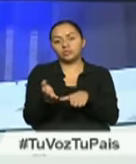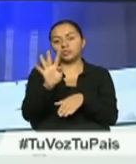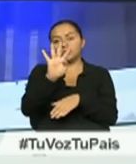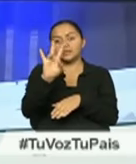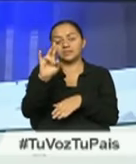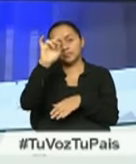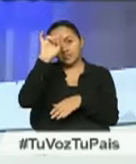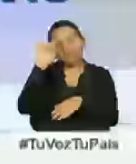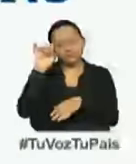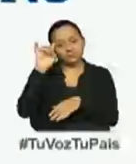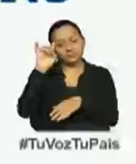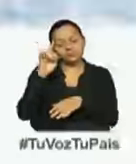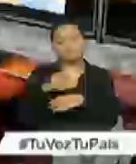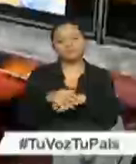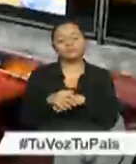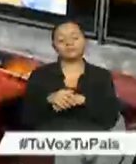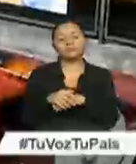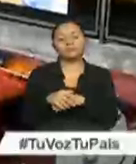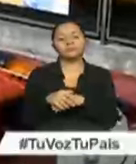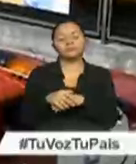heridos.